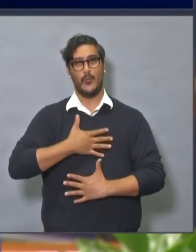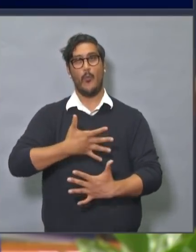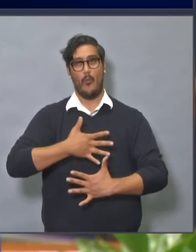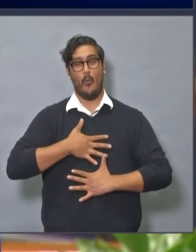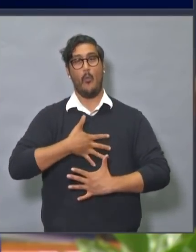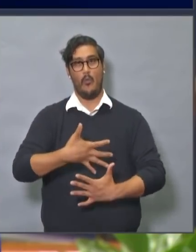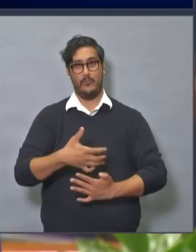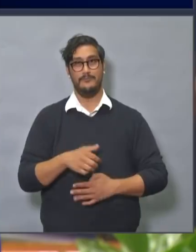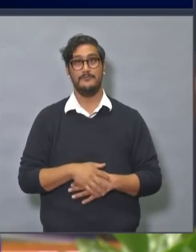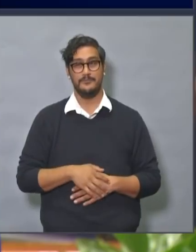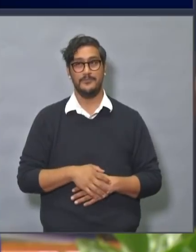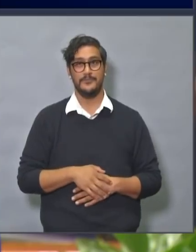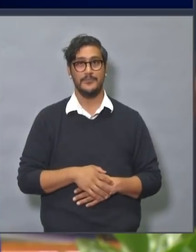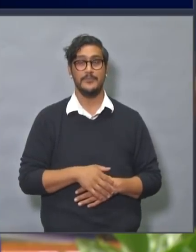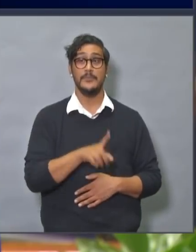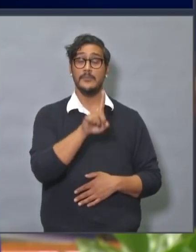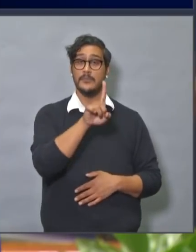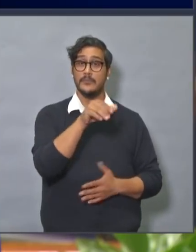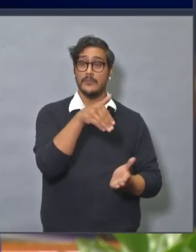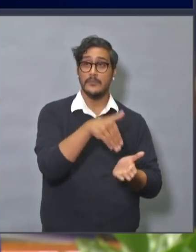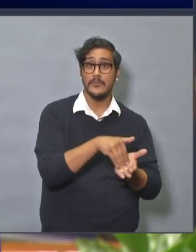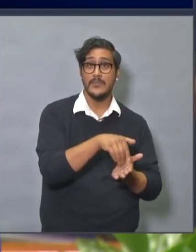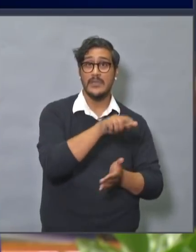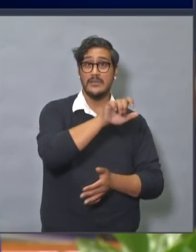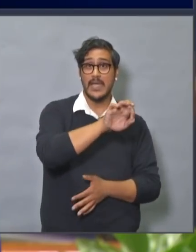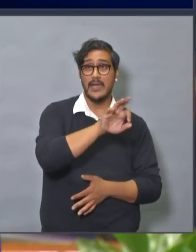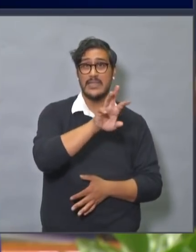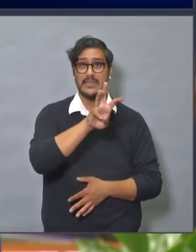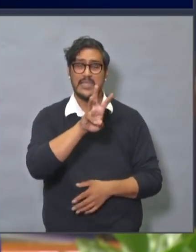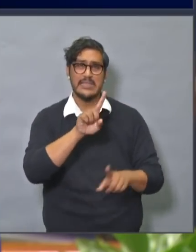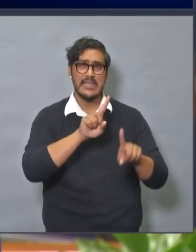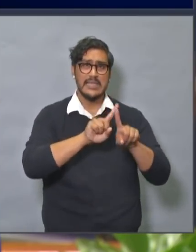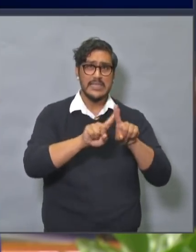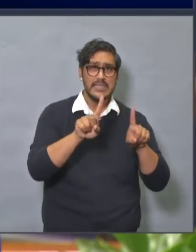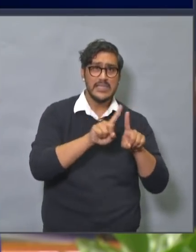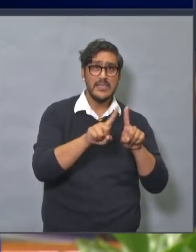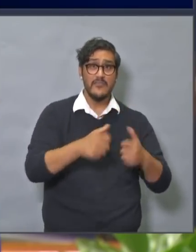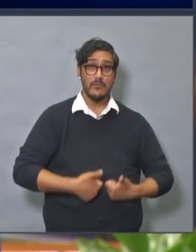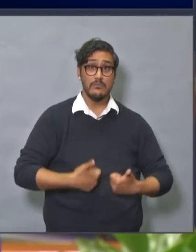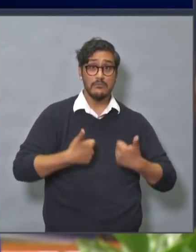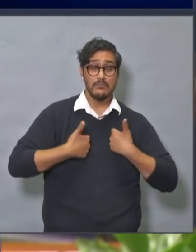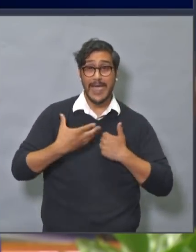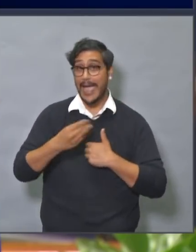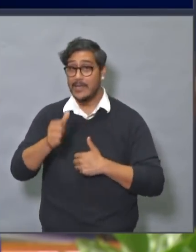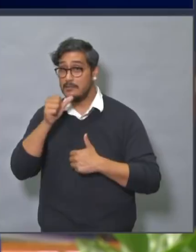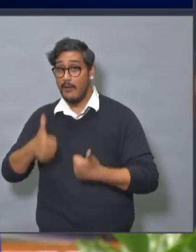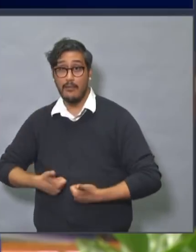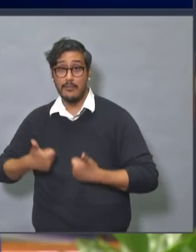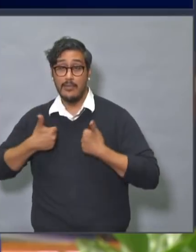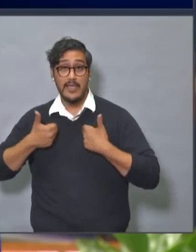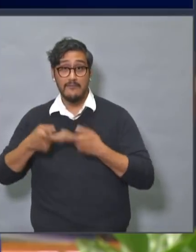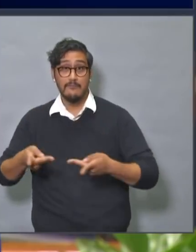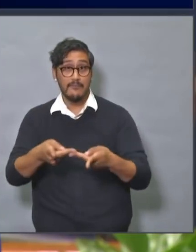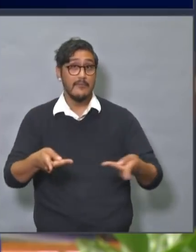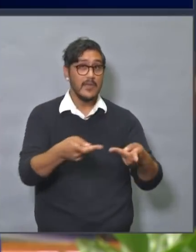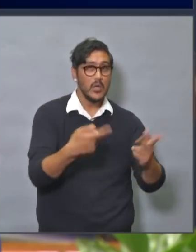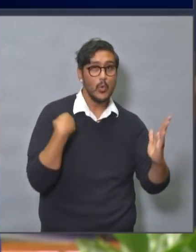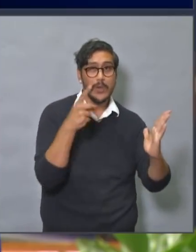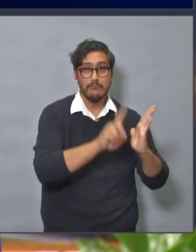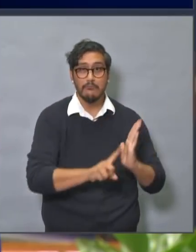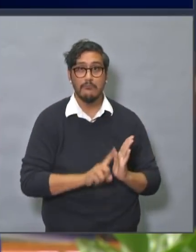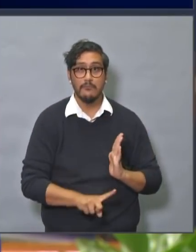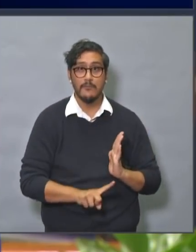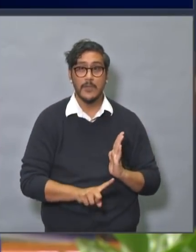Investigamos un total de 1,096 entornos de congregación residencial y no residenciales con al menos un